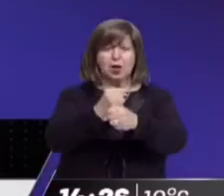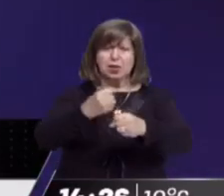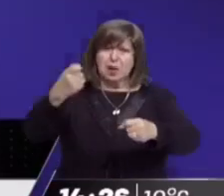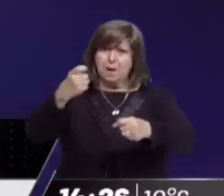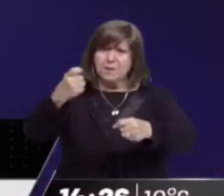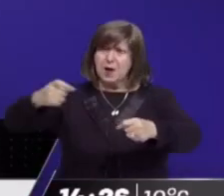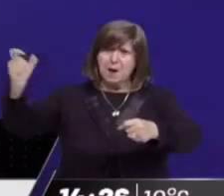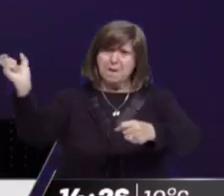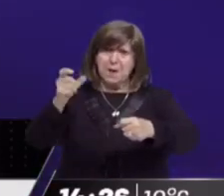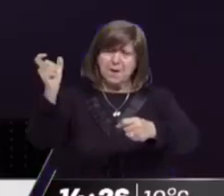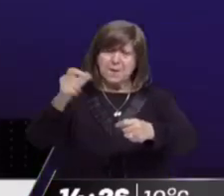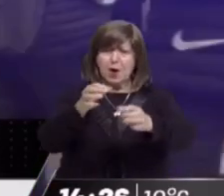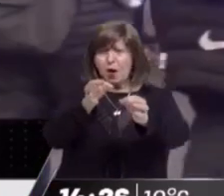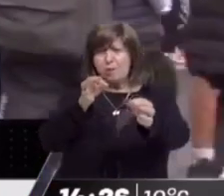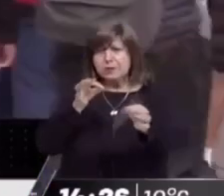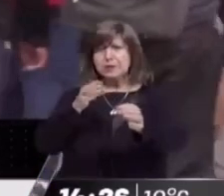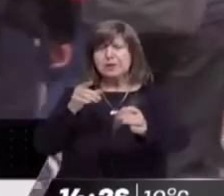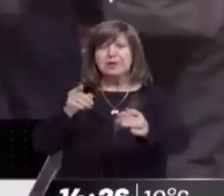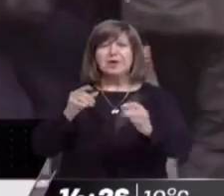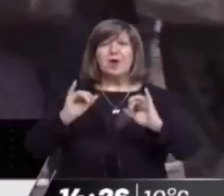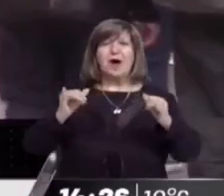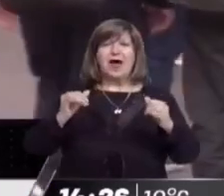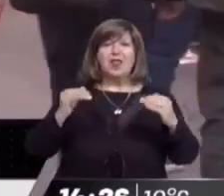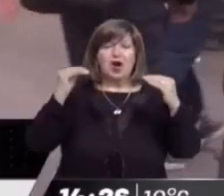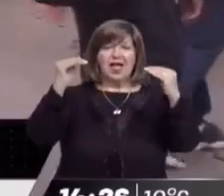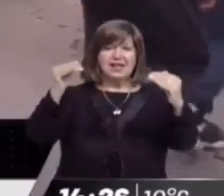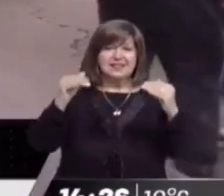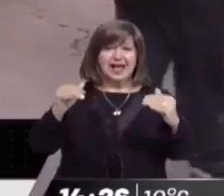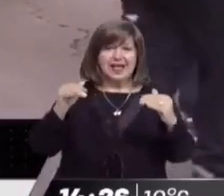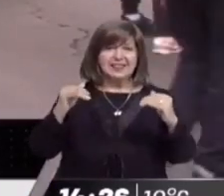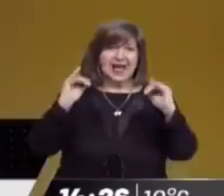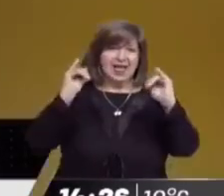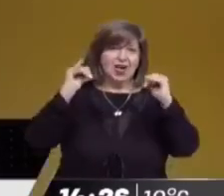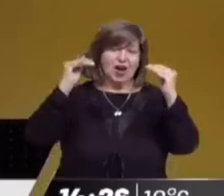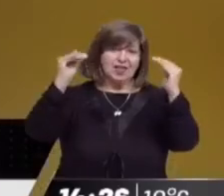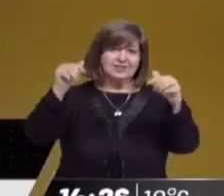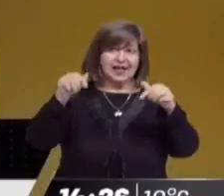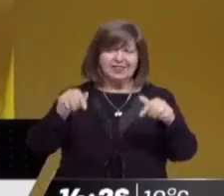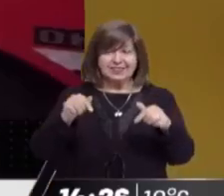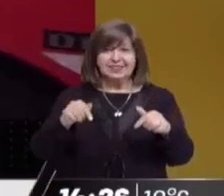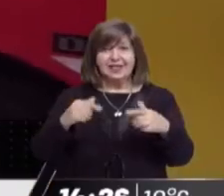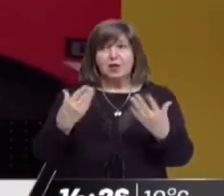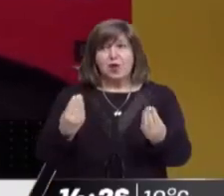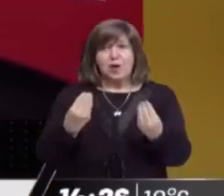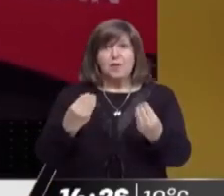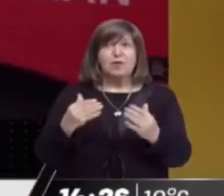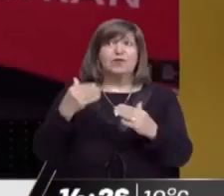unidades. Adolescentes en riesgo, riesgo adolescente.